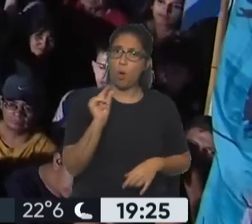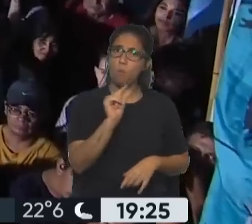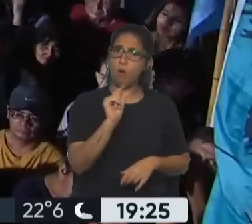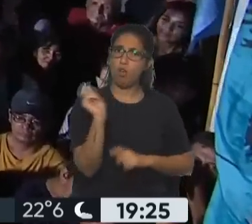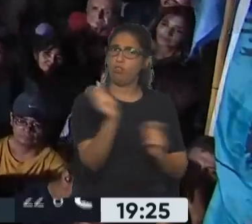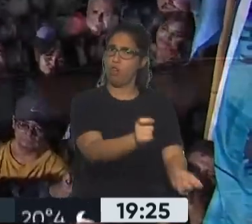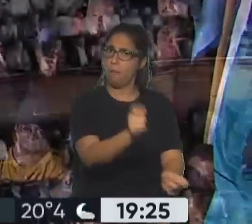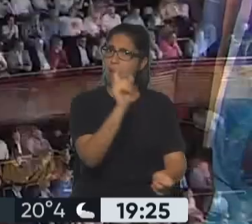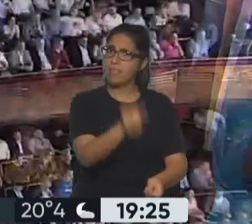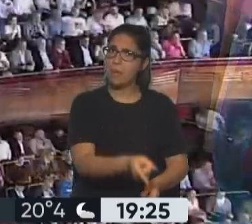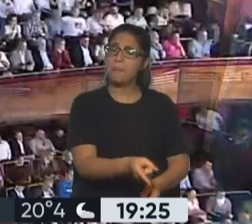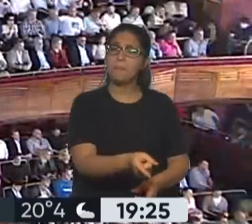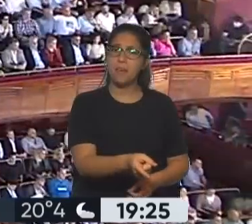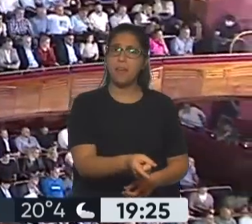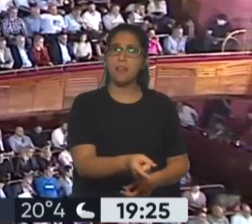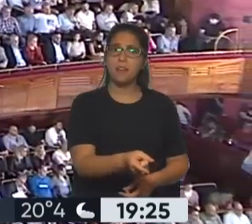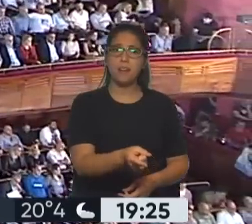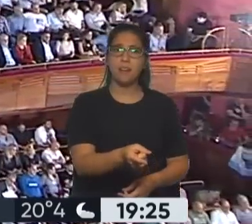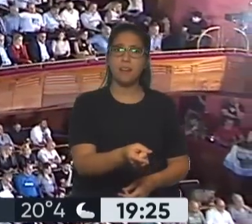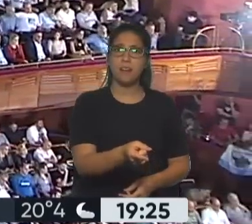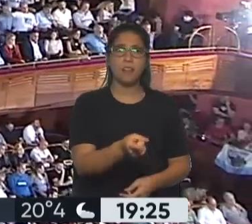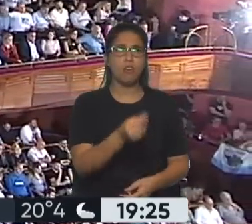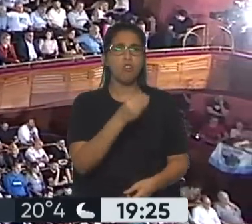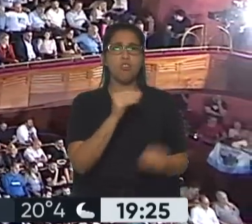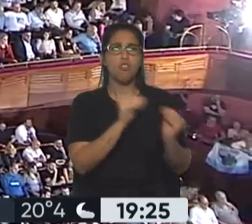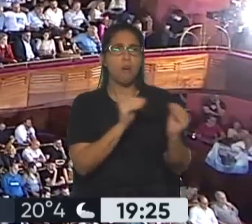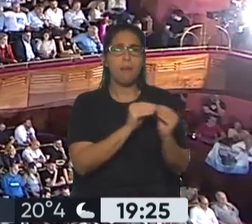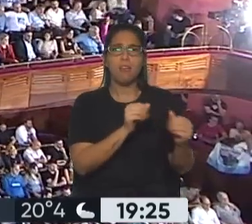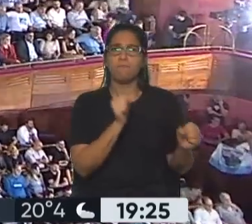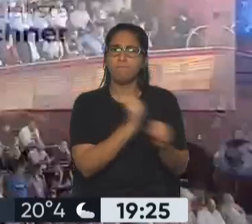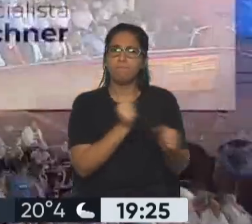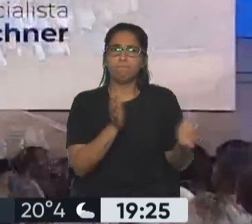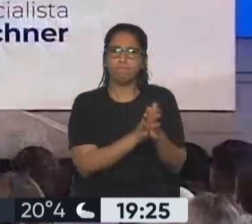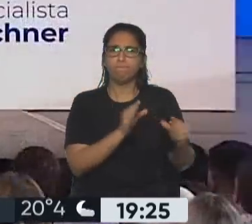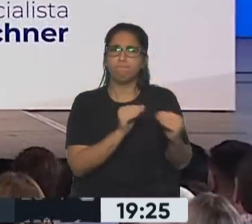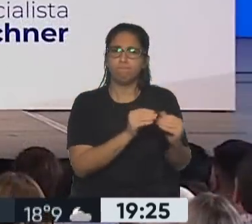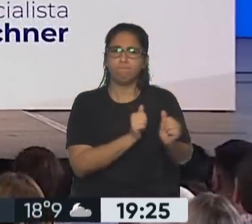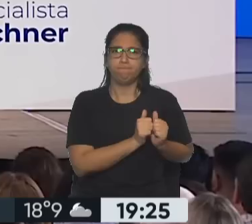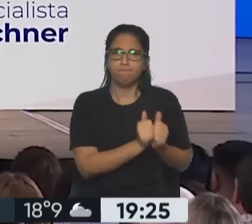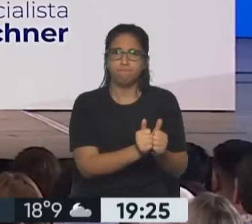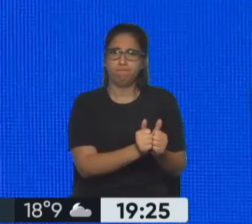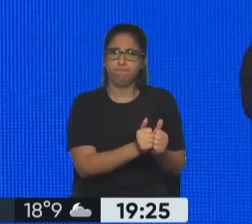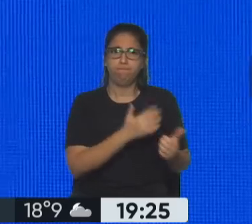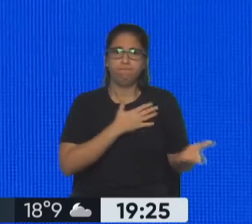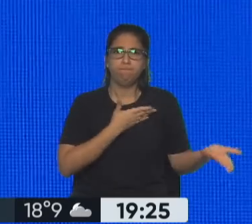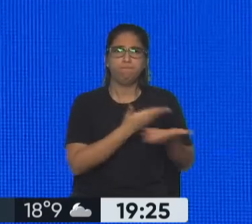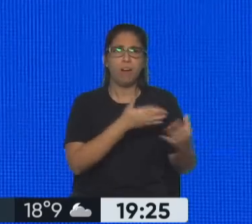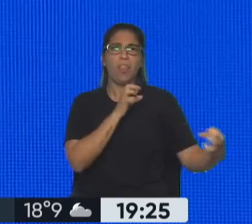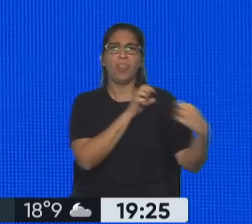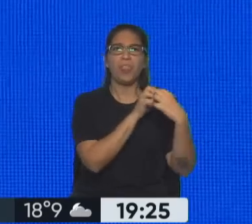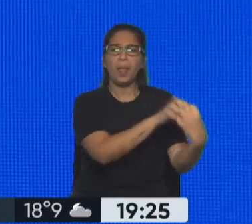poco por el cuerpo a cuerpo con los compañeros y compañeras y con los ciudadanos y ciudadanas, dando